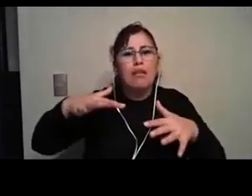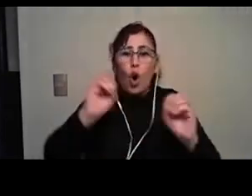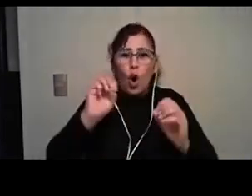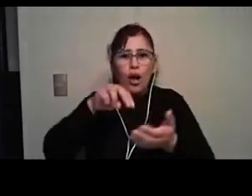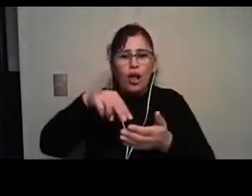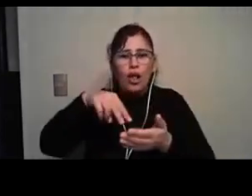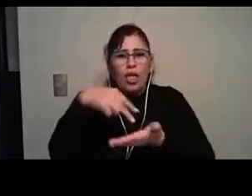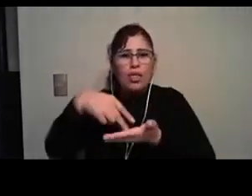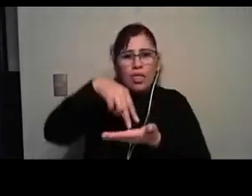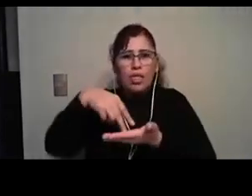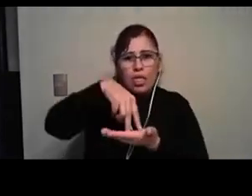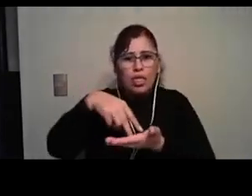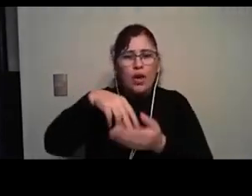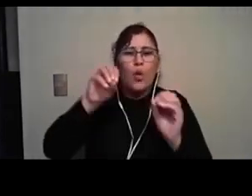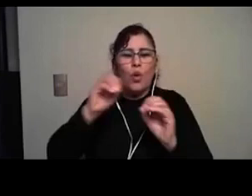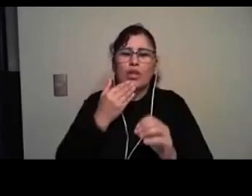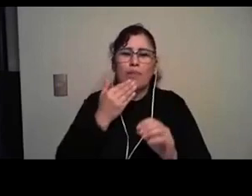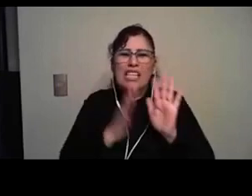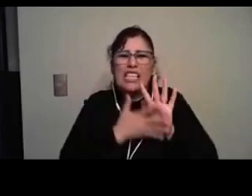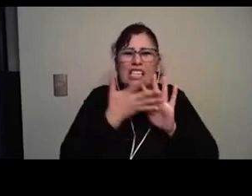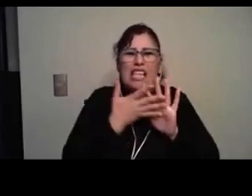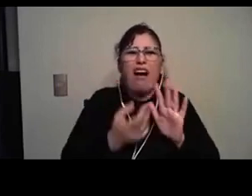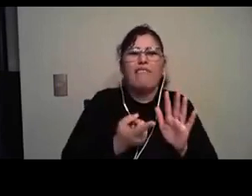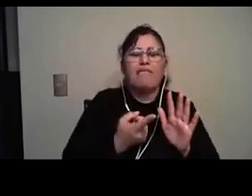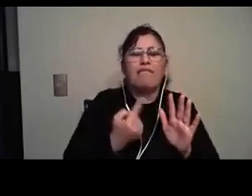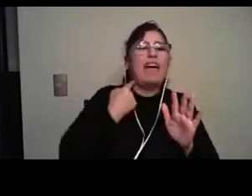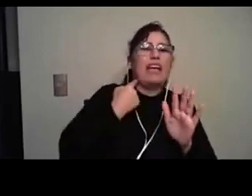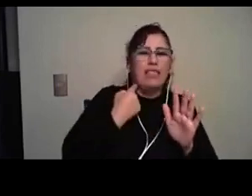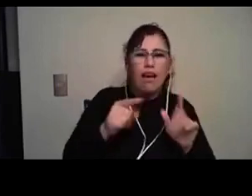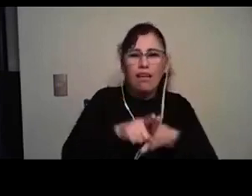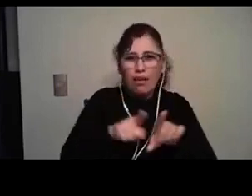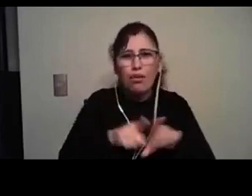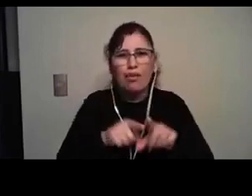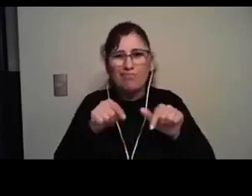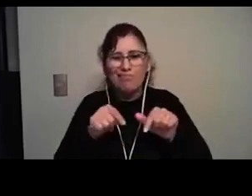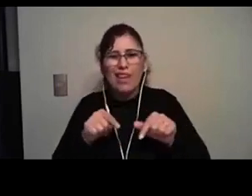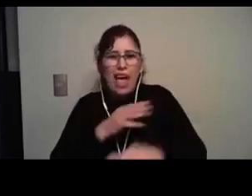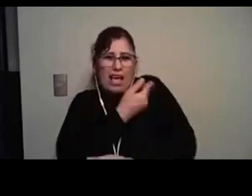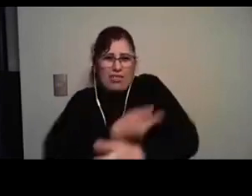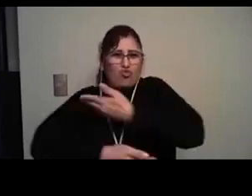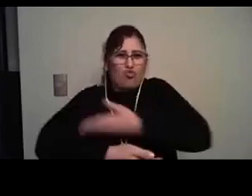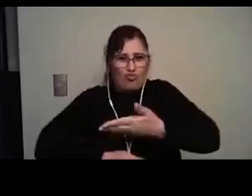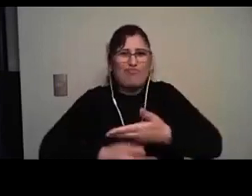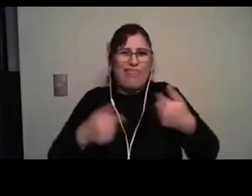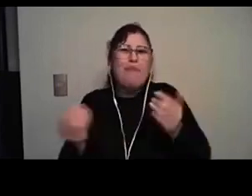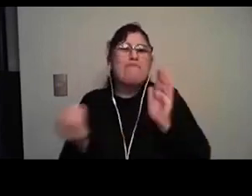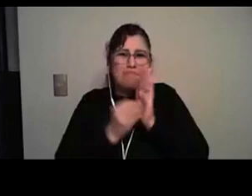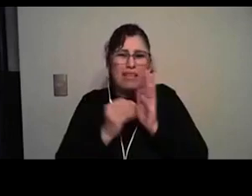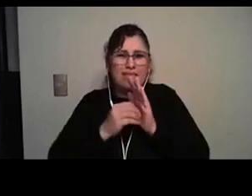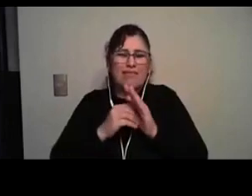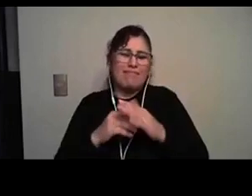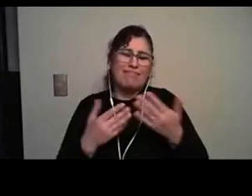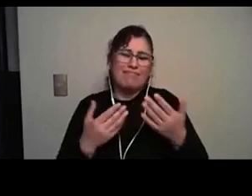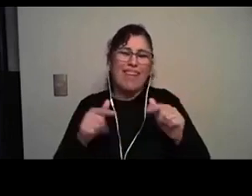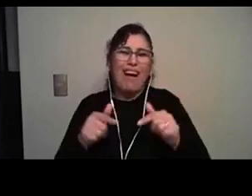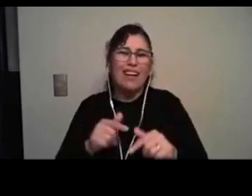¿ya? Por las alteraciones de tipo sensitiva, Ah, ¿ya? ya. Entonces ahí es mucho más evidente